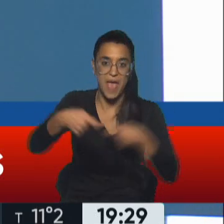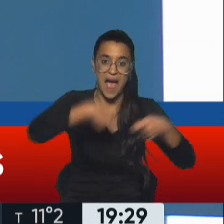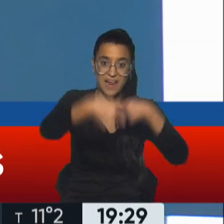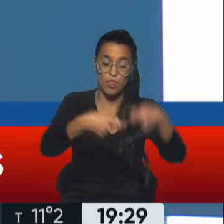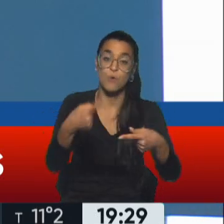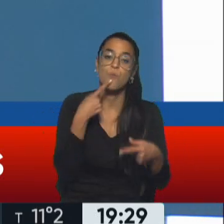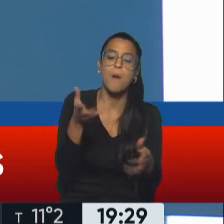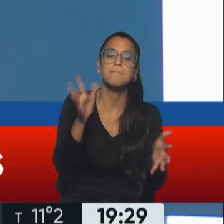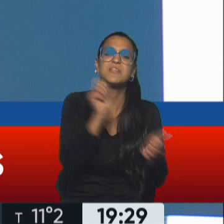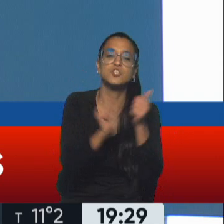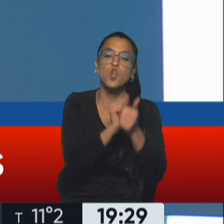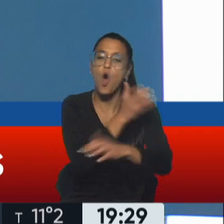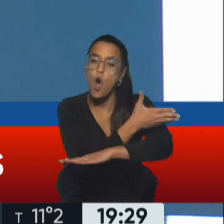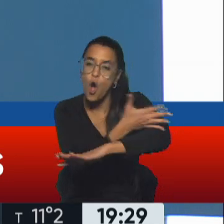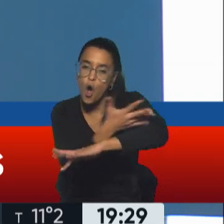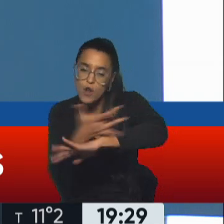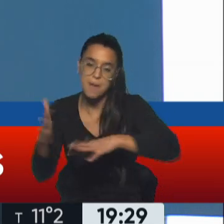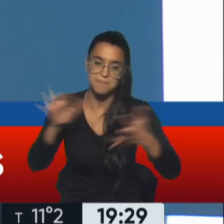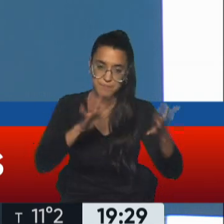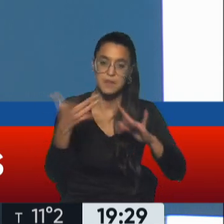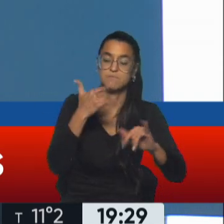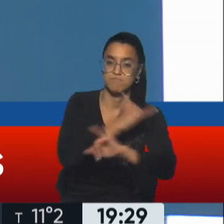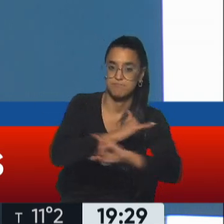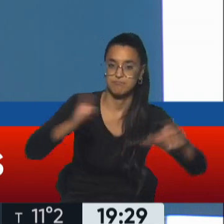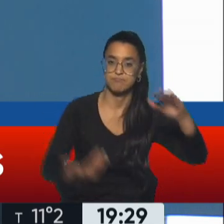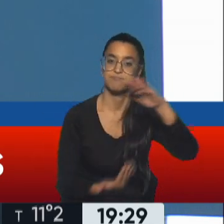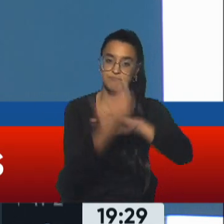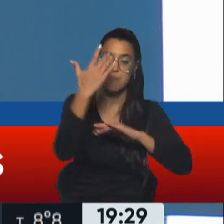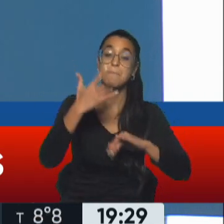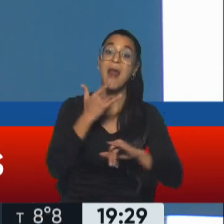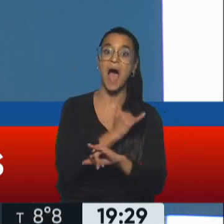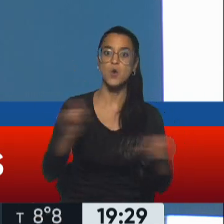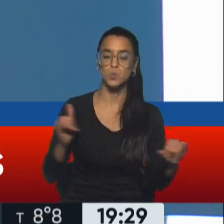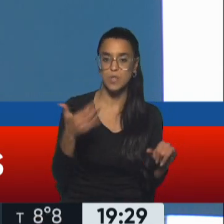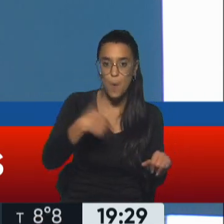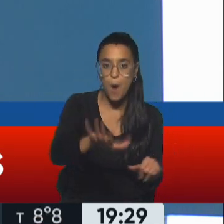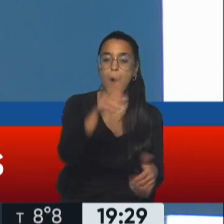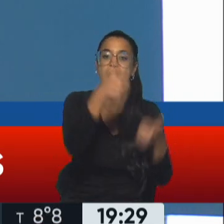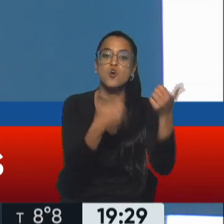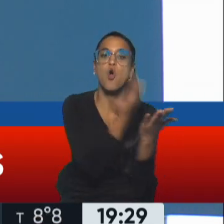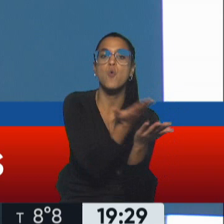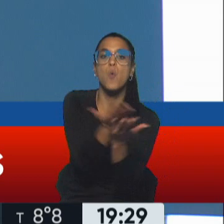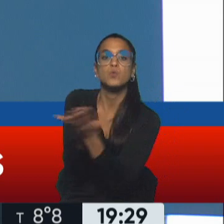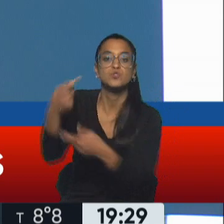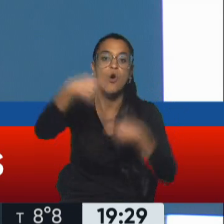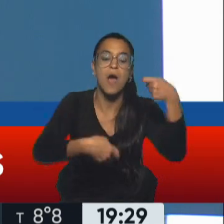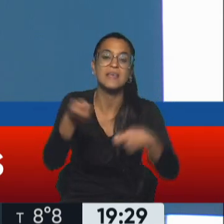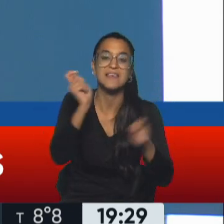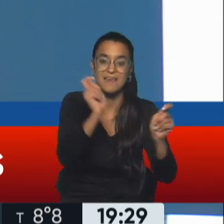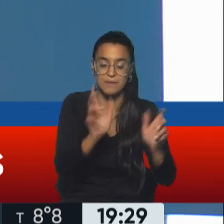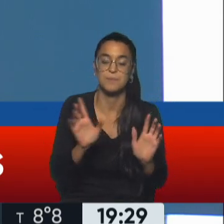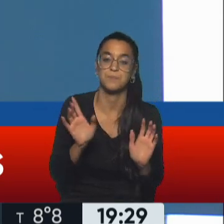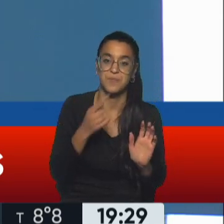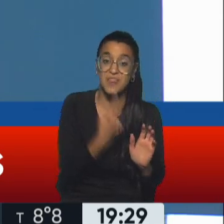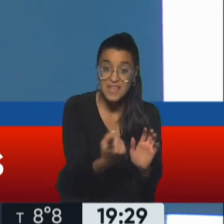la historia más o menos viene así a raíz del comunicado que publica justamente para anunciar que entra en concurso preventivo de acreedores. Dice